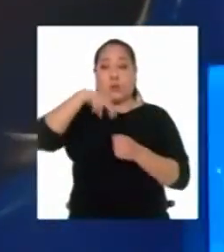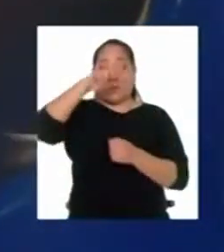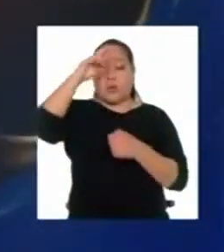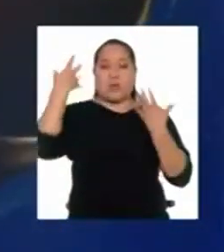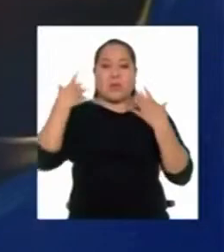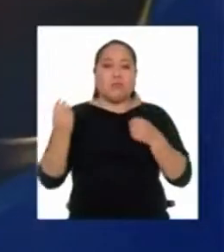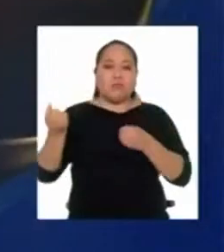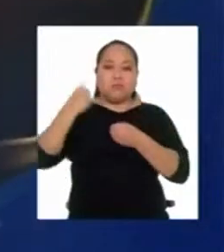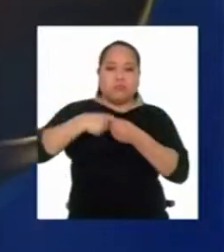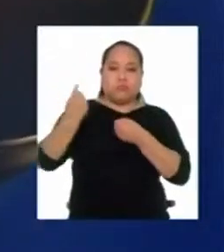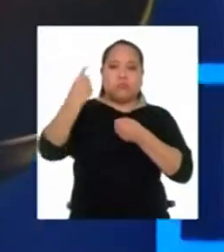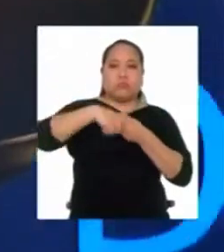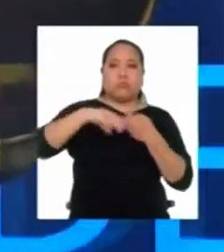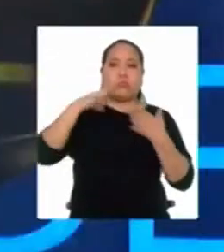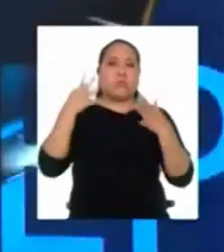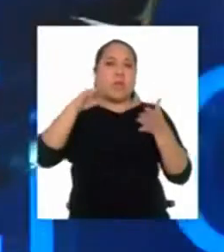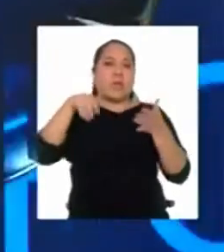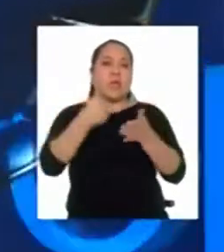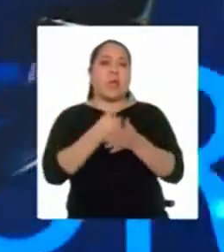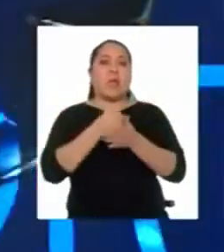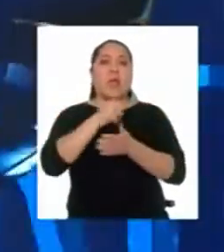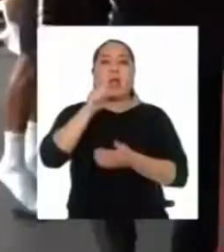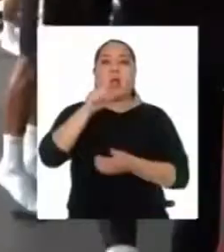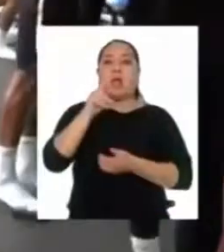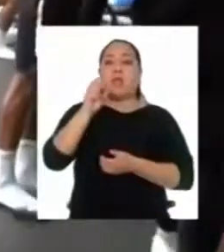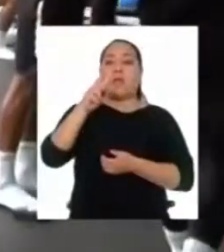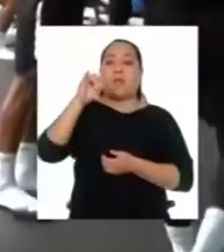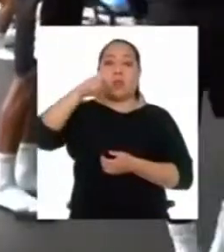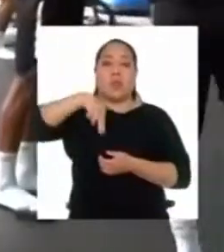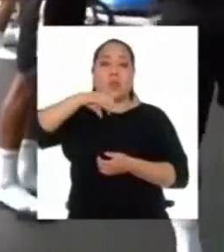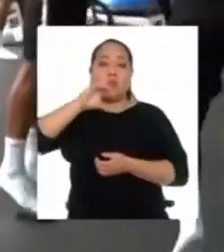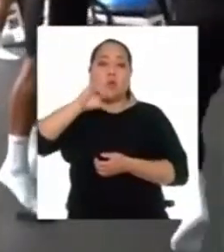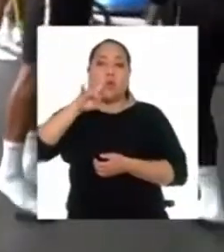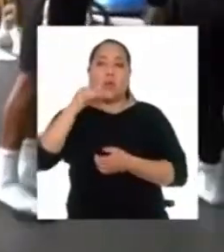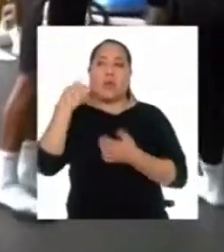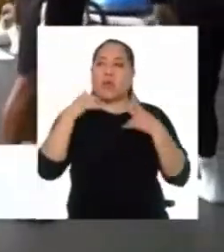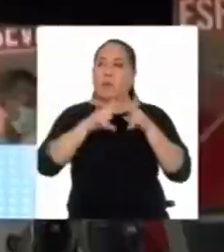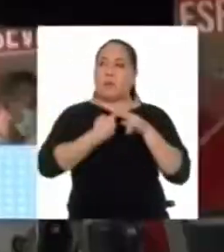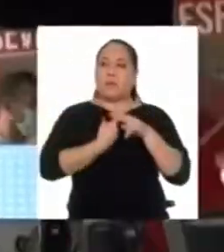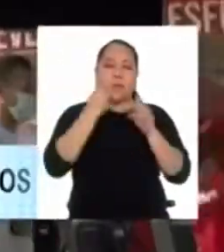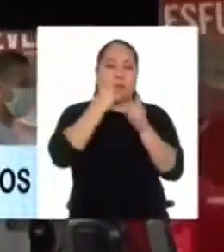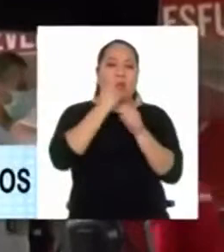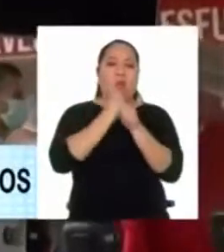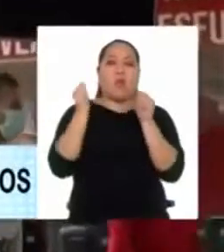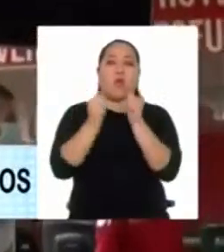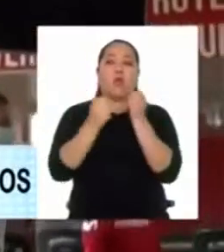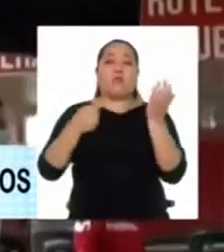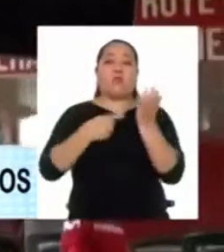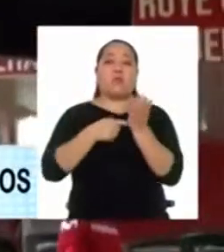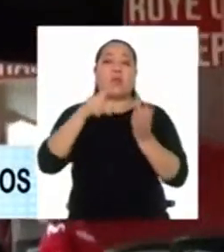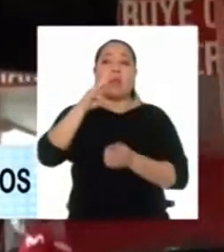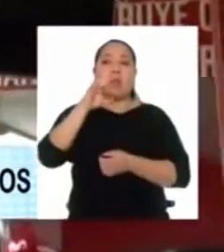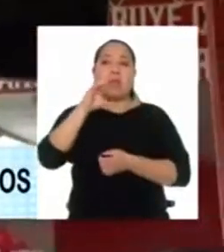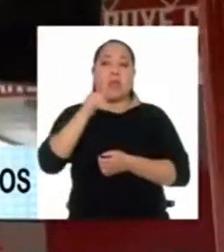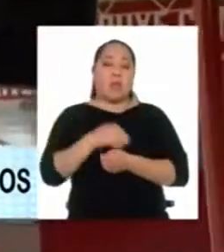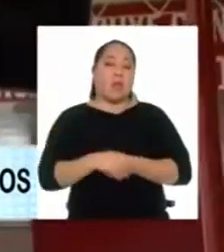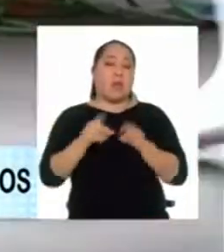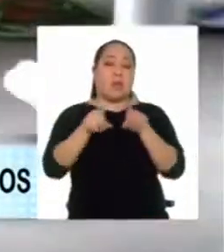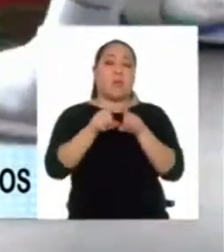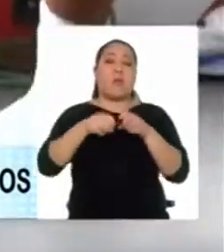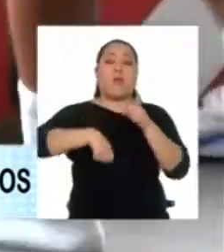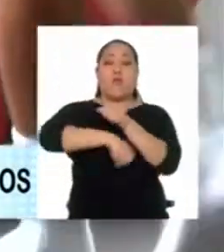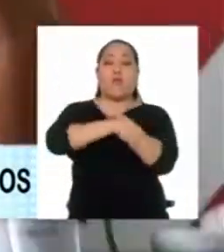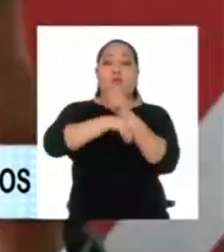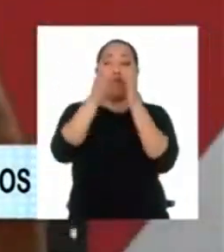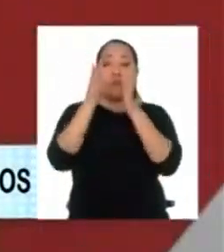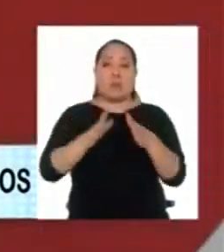Ya llegaron entonces a Brania Víncula, empezaron a trabajar con Ricardo Gareca y los futbolistas que están